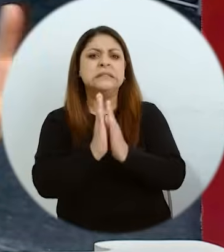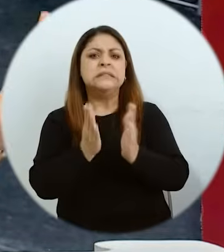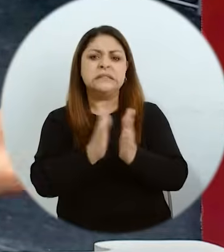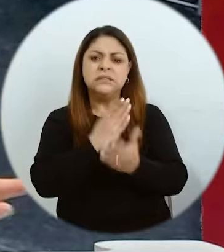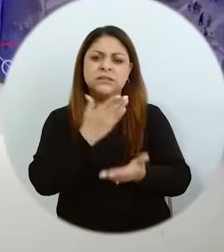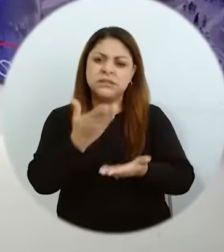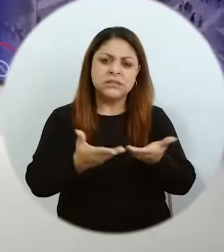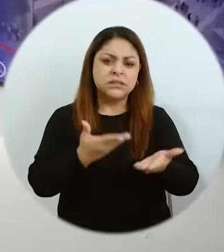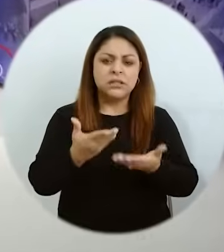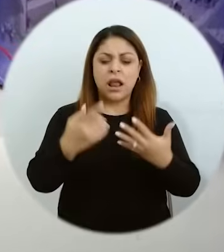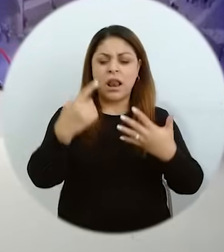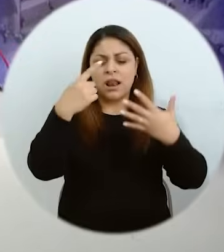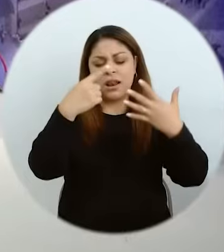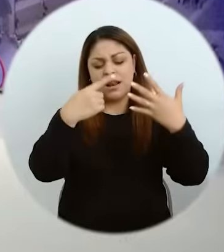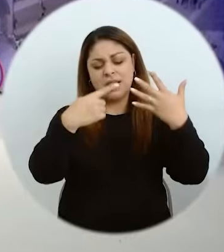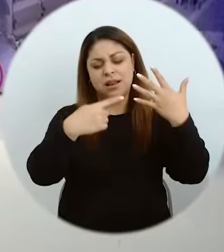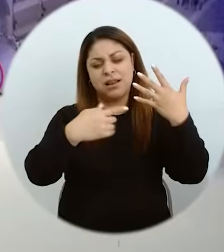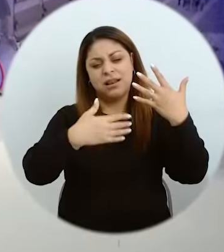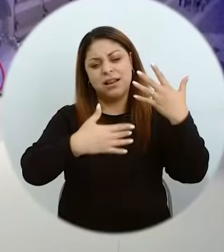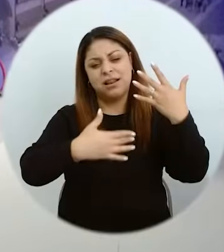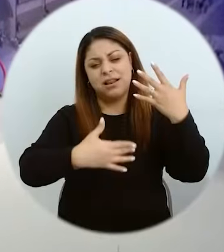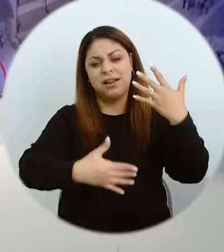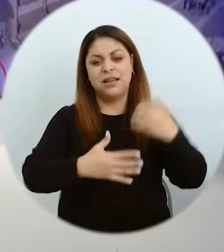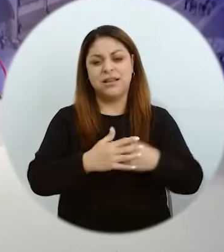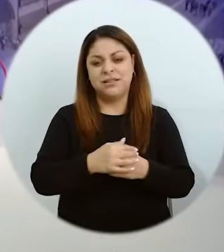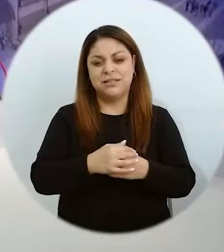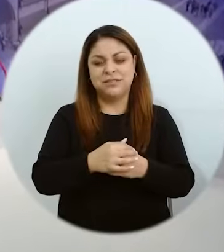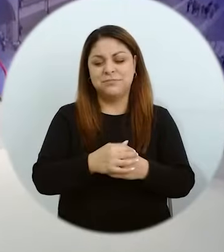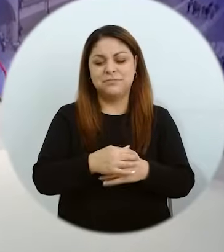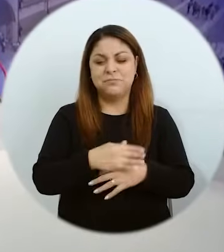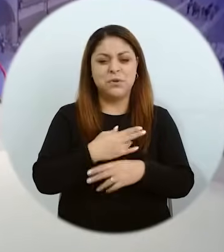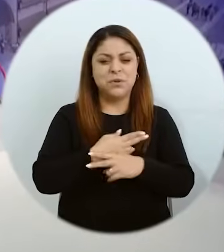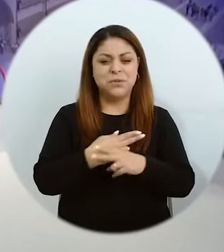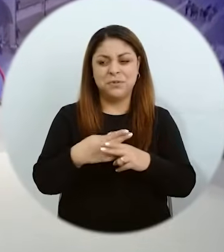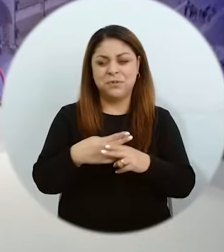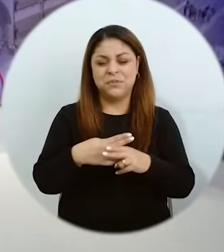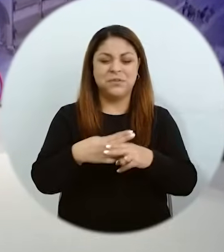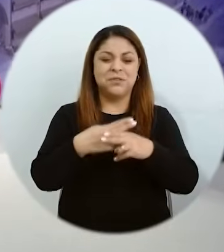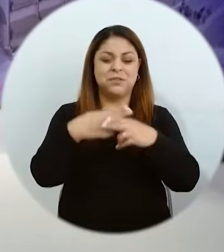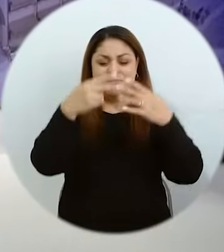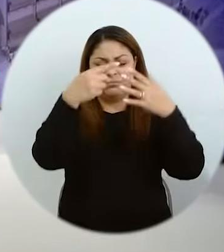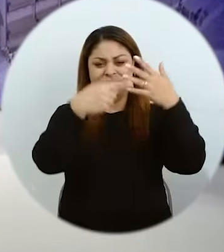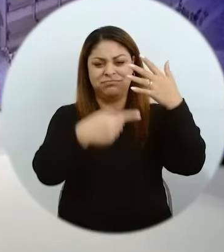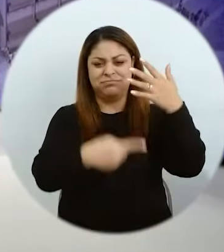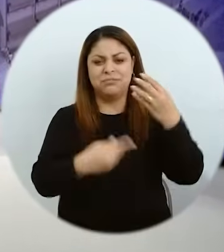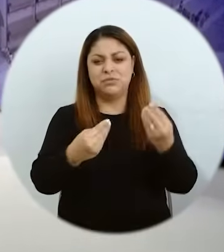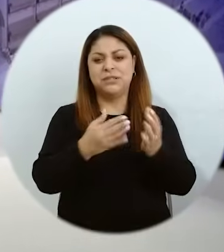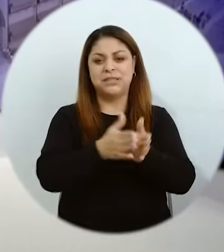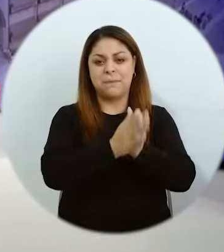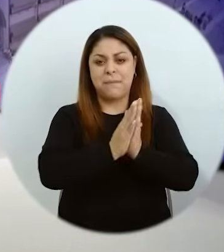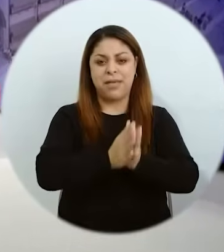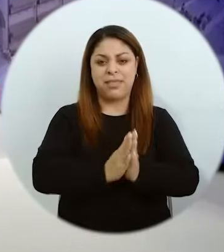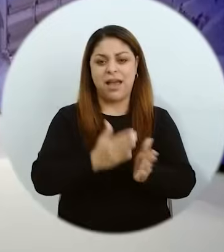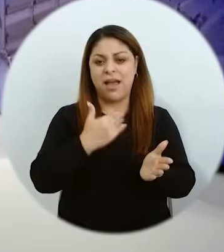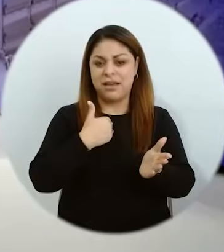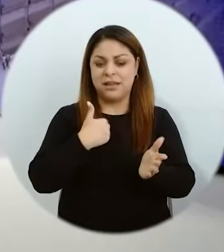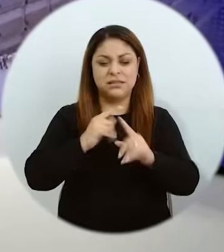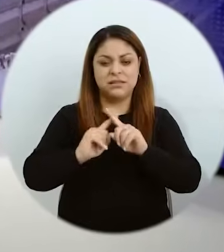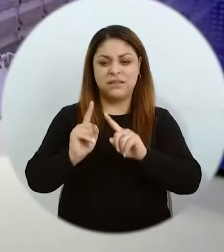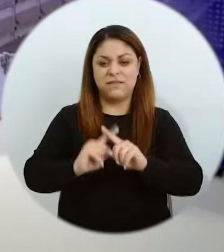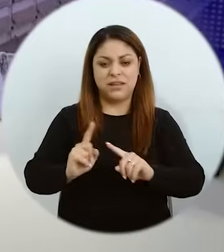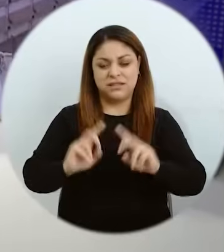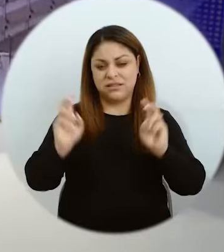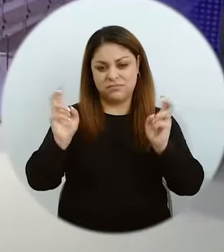hay mucha demanda, sí, en la lista suya, Evelyn más bien se quedó corta de la cantidad de demanda que hay